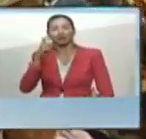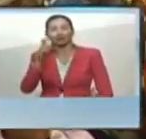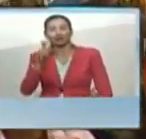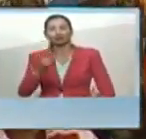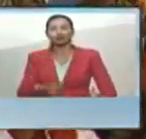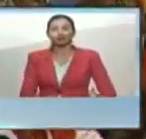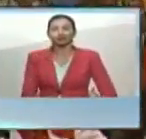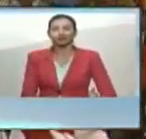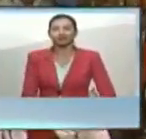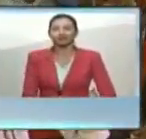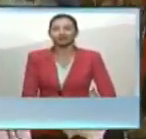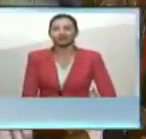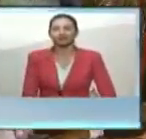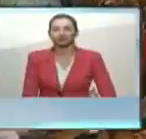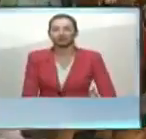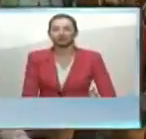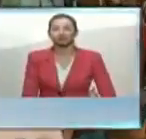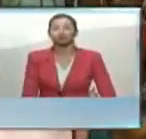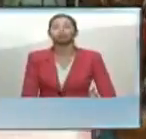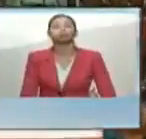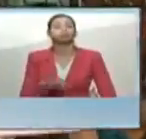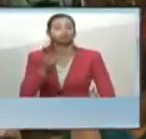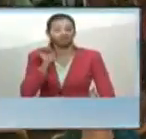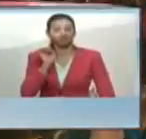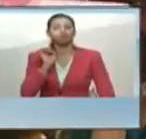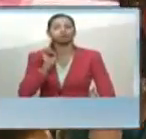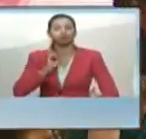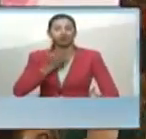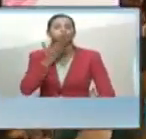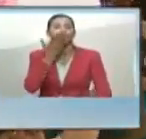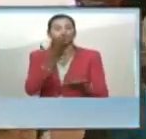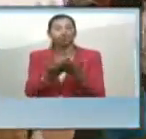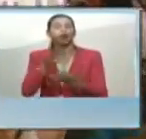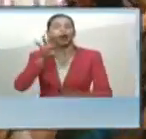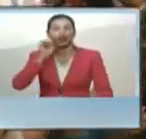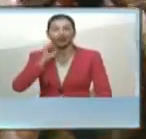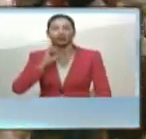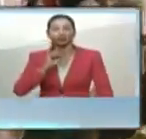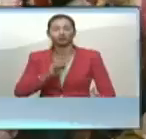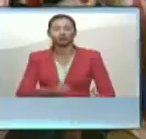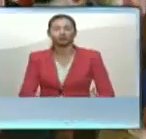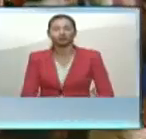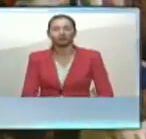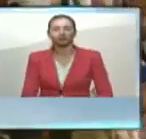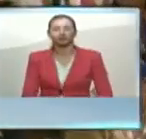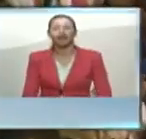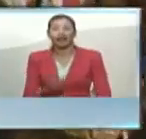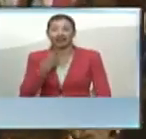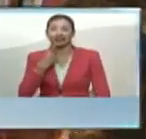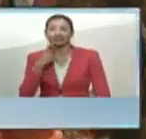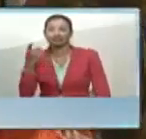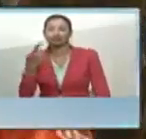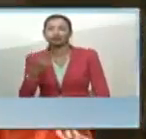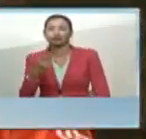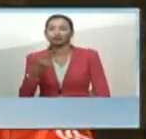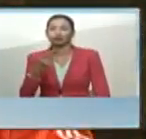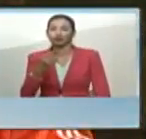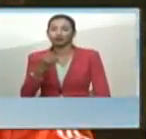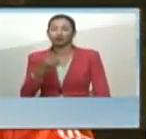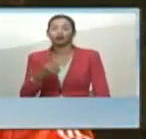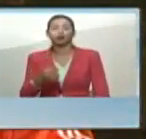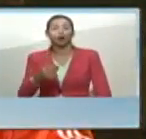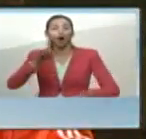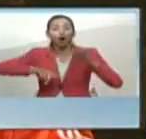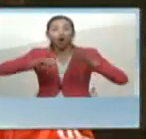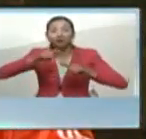Carlos Quintero. Yo entiendo la propuesta de Carlito cuando dice que los beneficios de la revolución lleguen